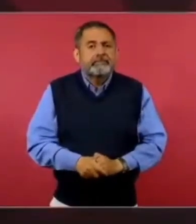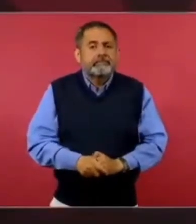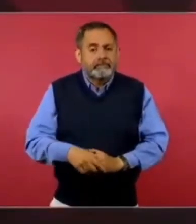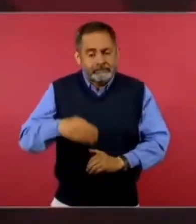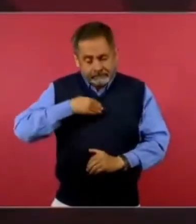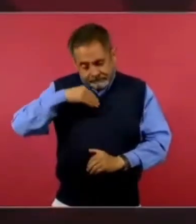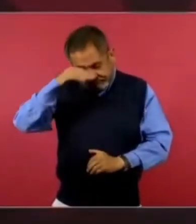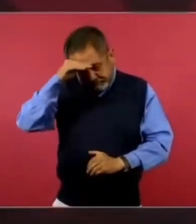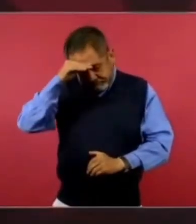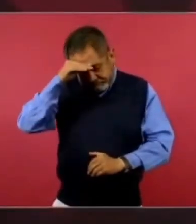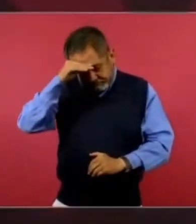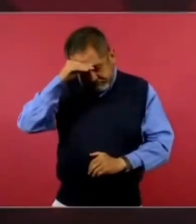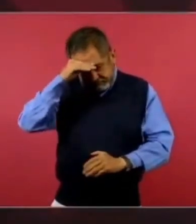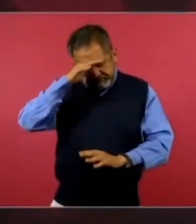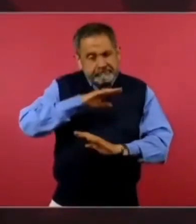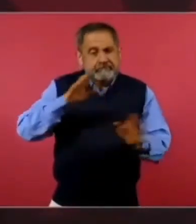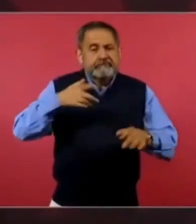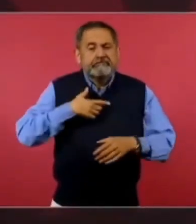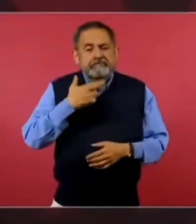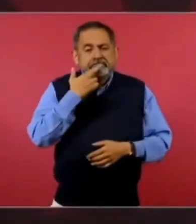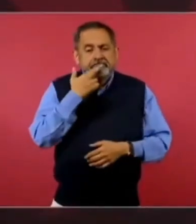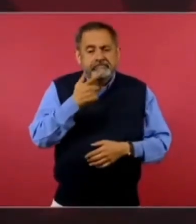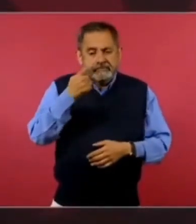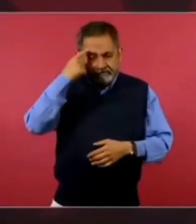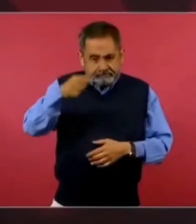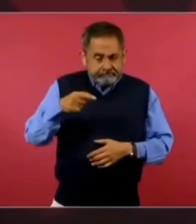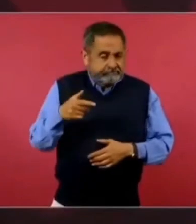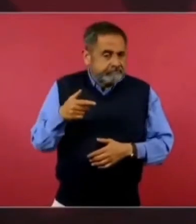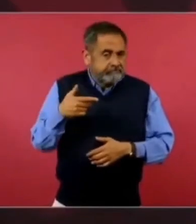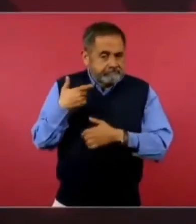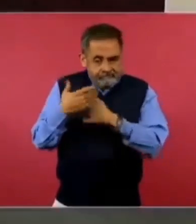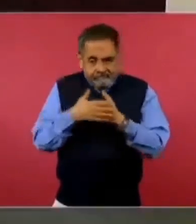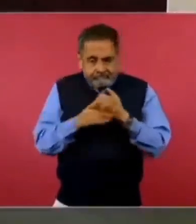el mejor método para resolver